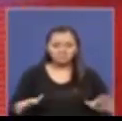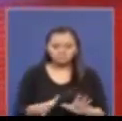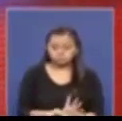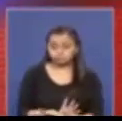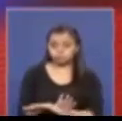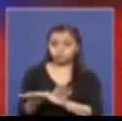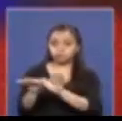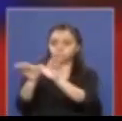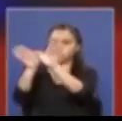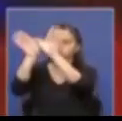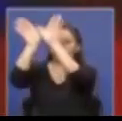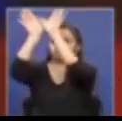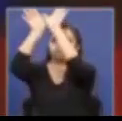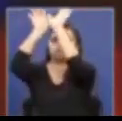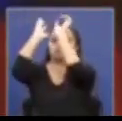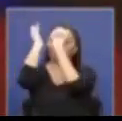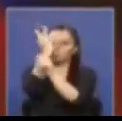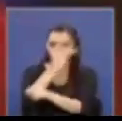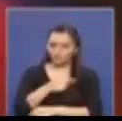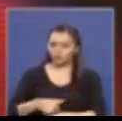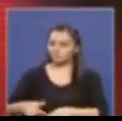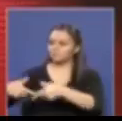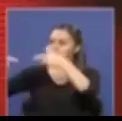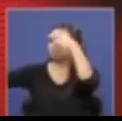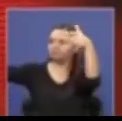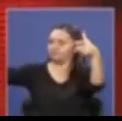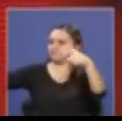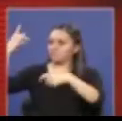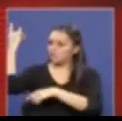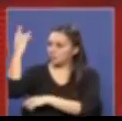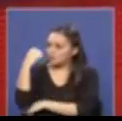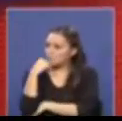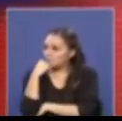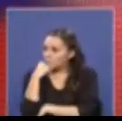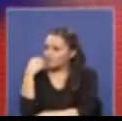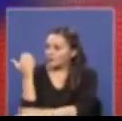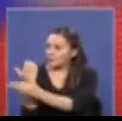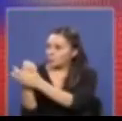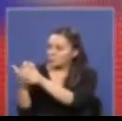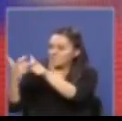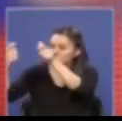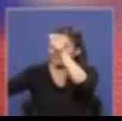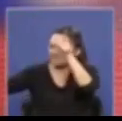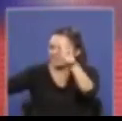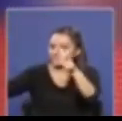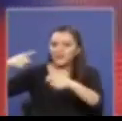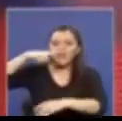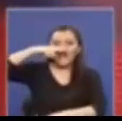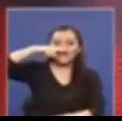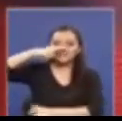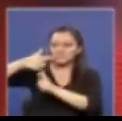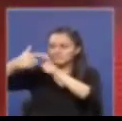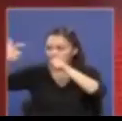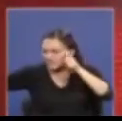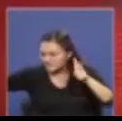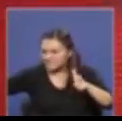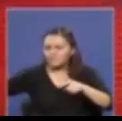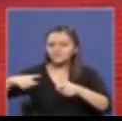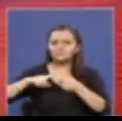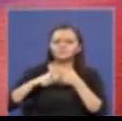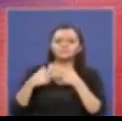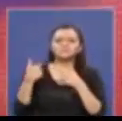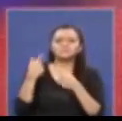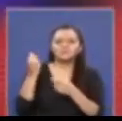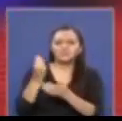que se los llevaban las transnacionales, aumentó 70% la producción de gas natural, con eso quintuplicó